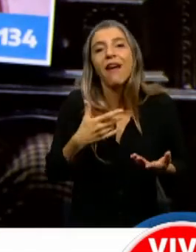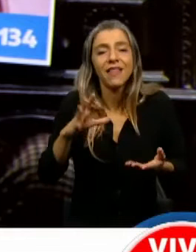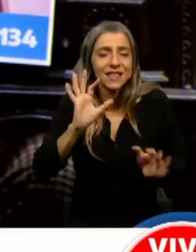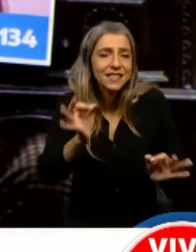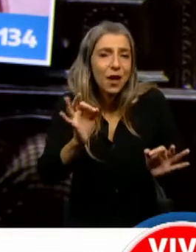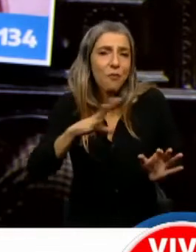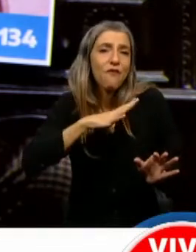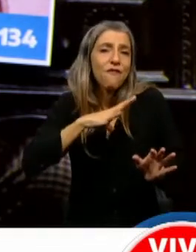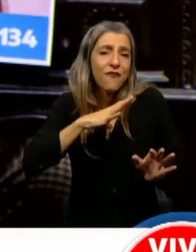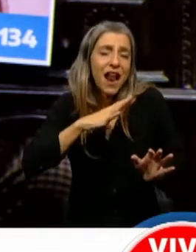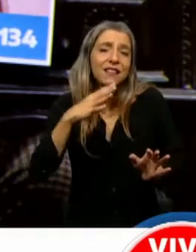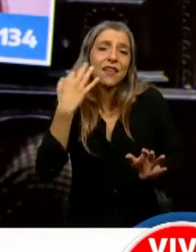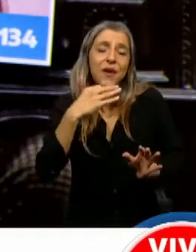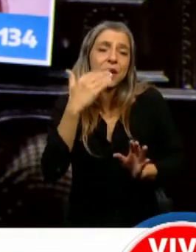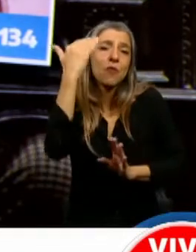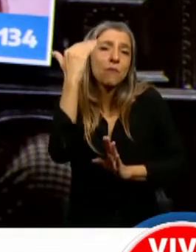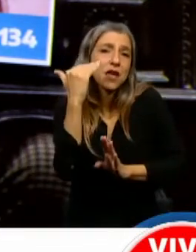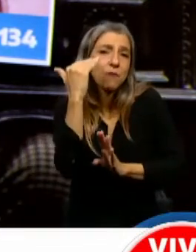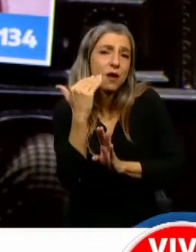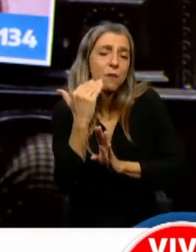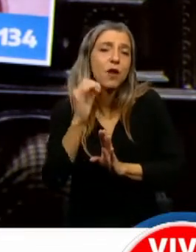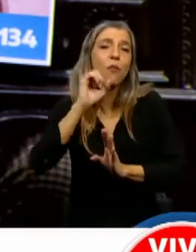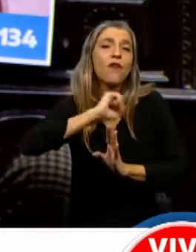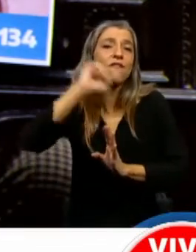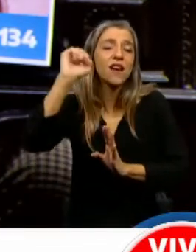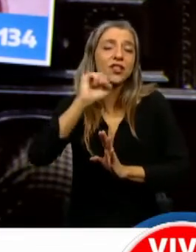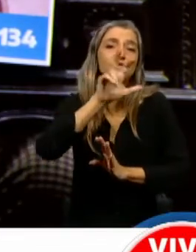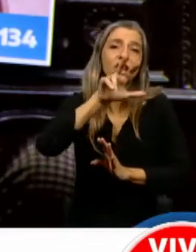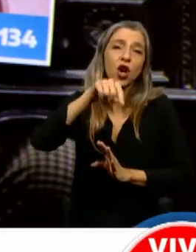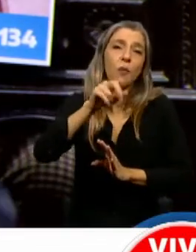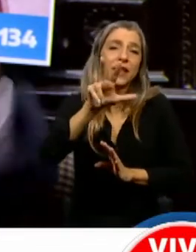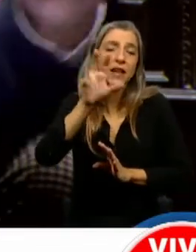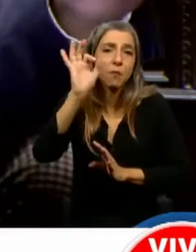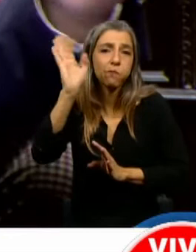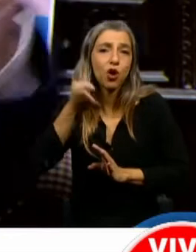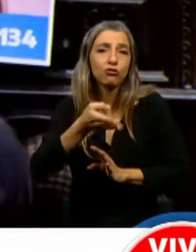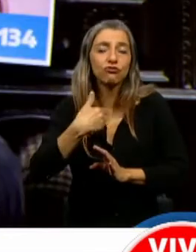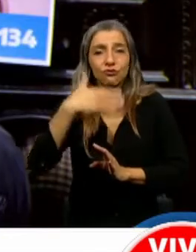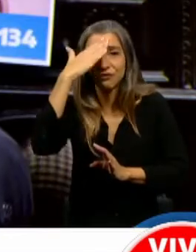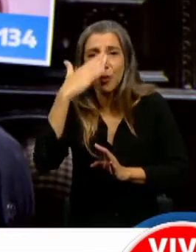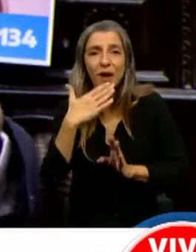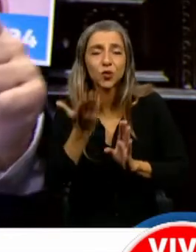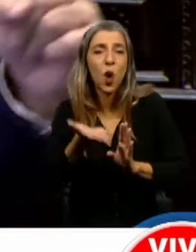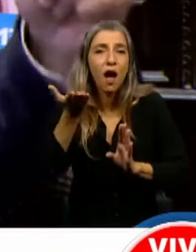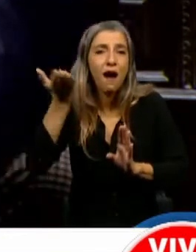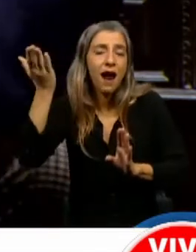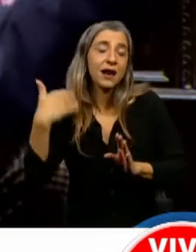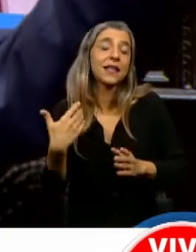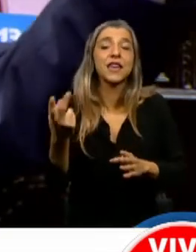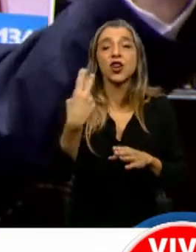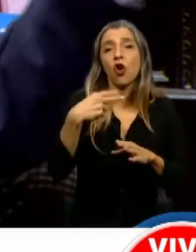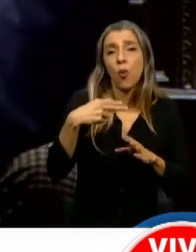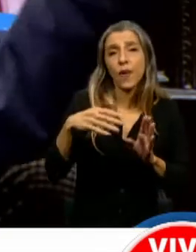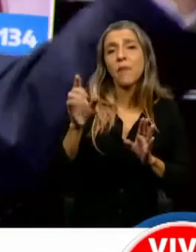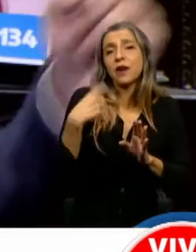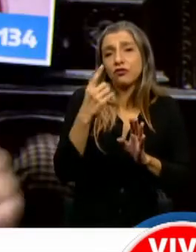estamos teniendo un 3,3% de inflación en el último mes, que es la menor desde noviembre, que es mucho menos